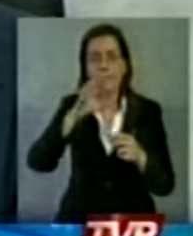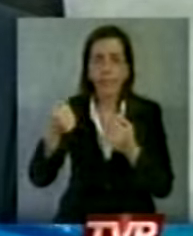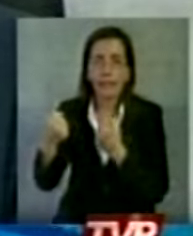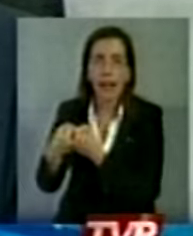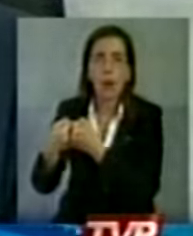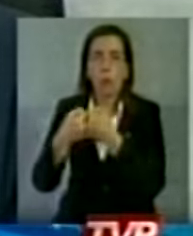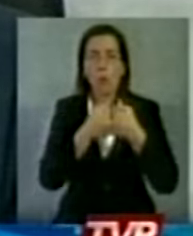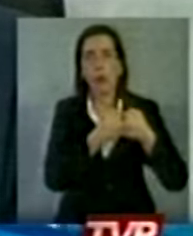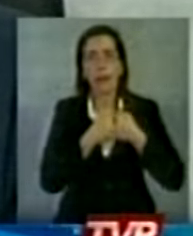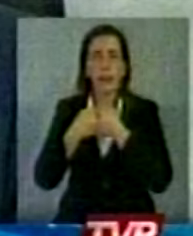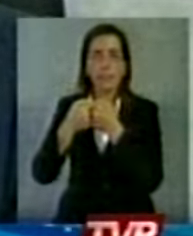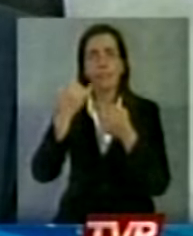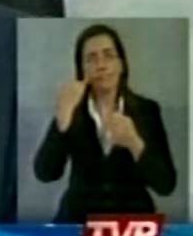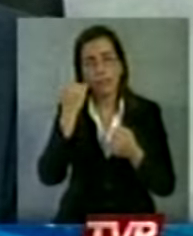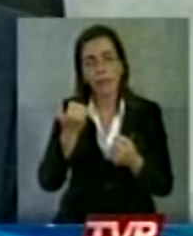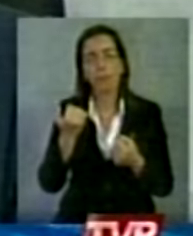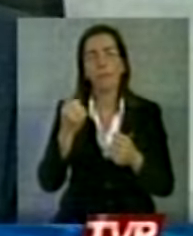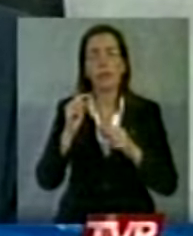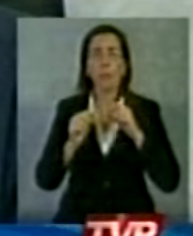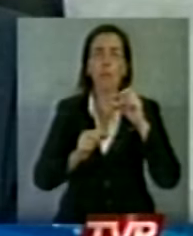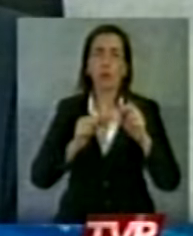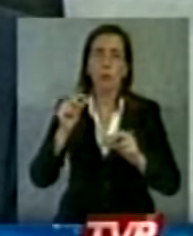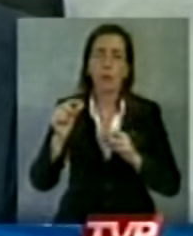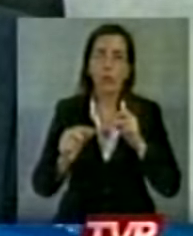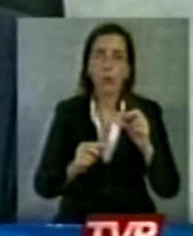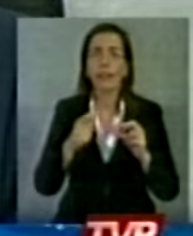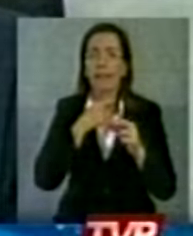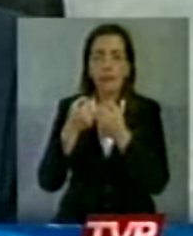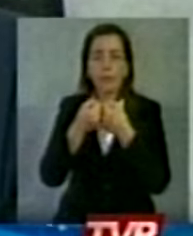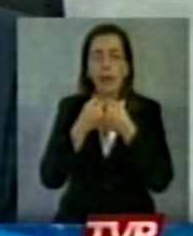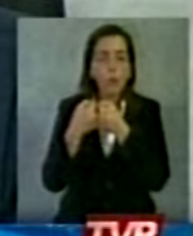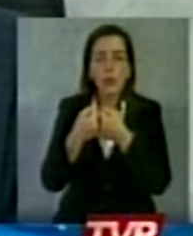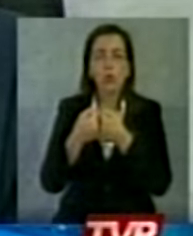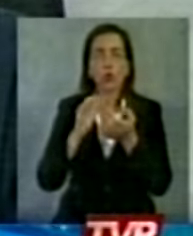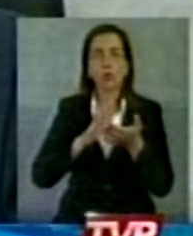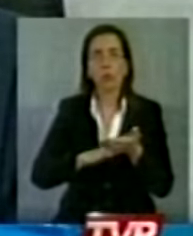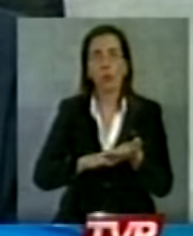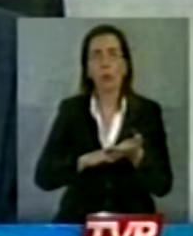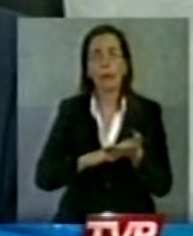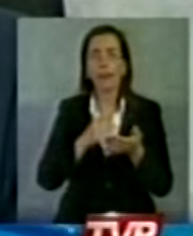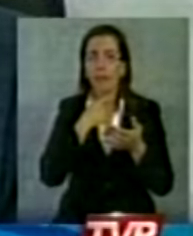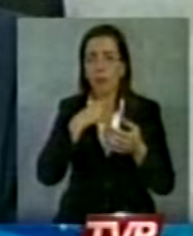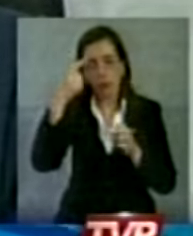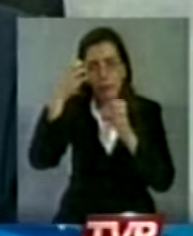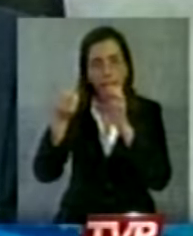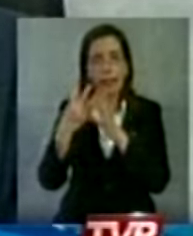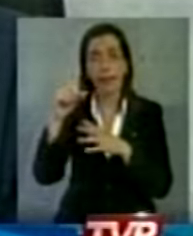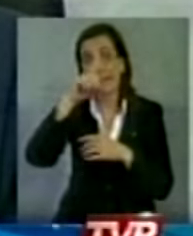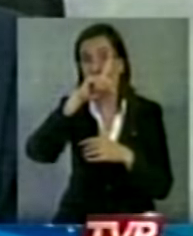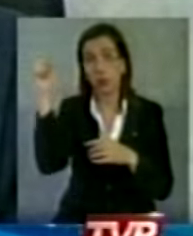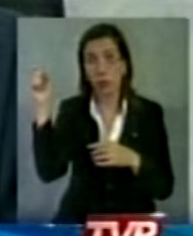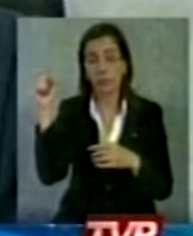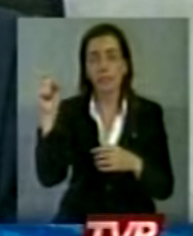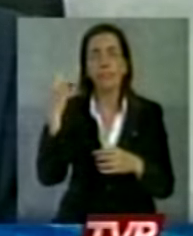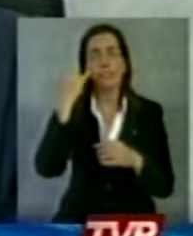acordar y pactar progresivamente los contornos y contenidos de una nación que a lo largo